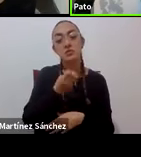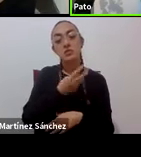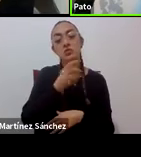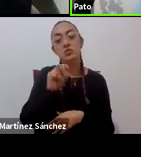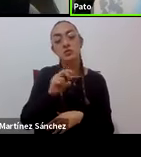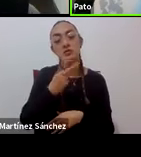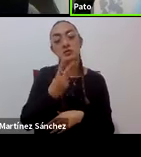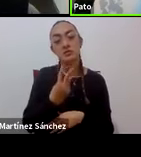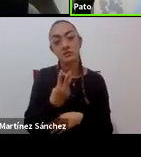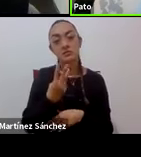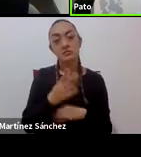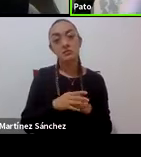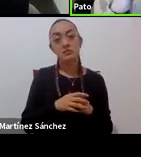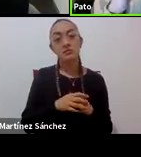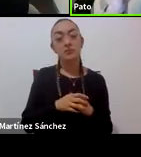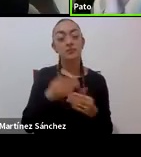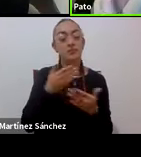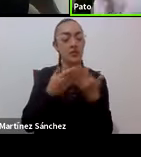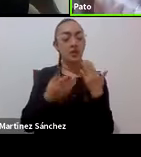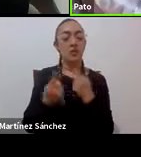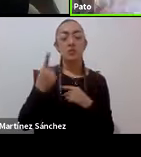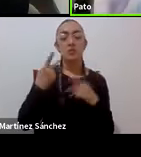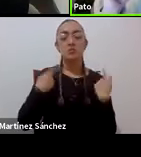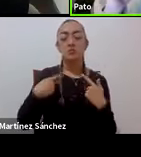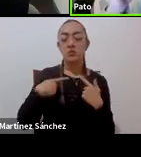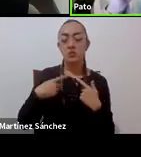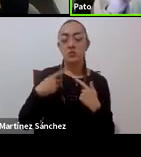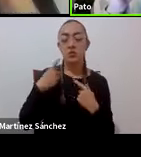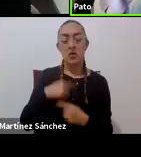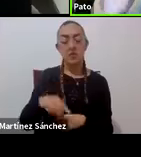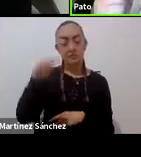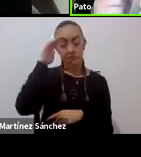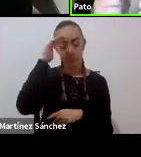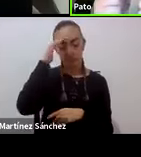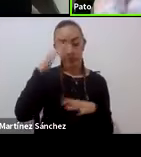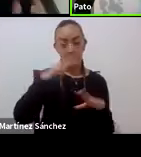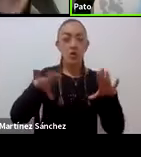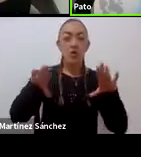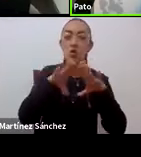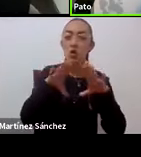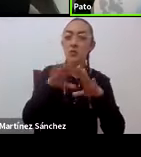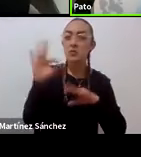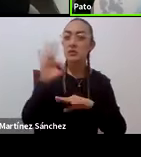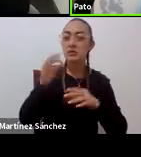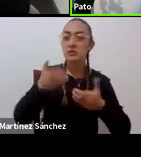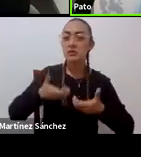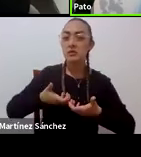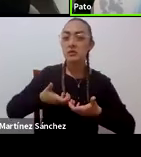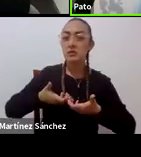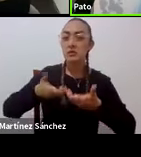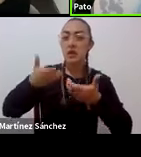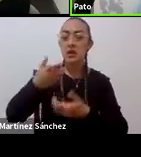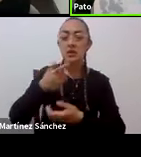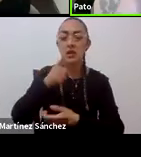preguntar, ¿cómo un sendero seguro trae paz? ¿Cómo